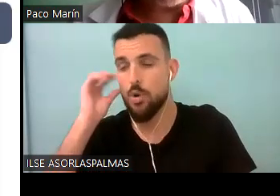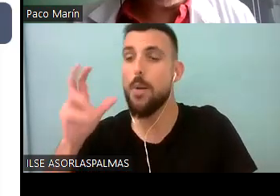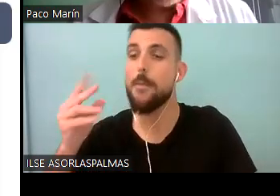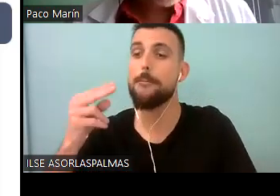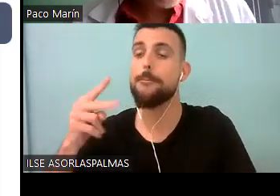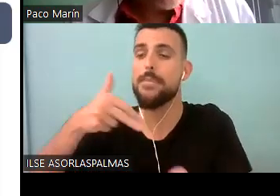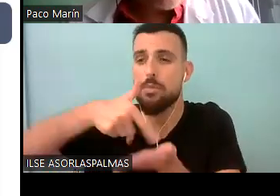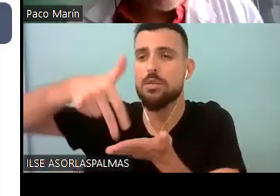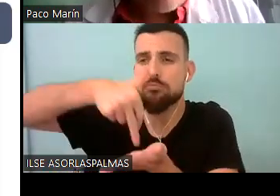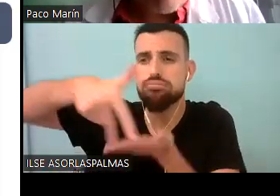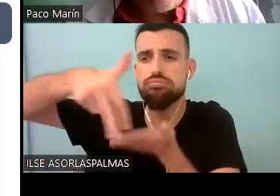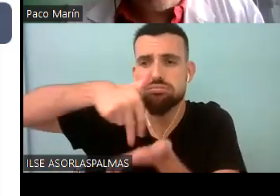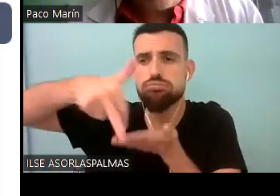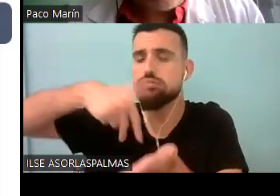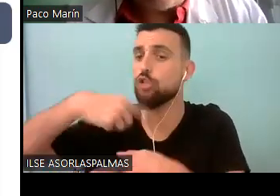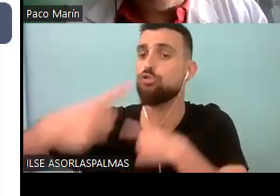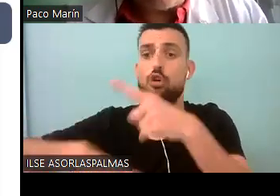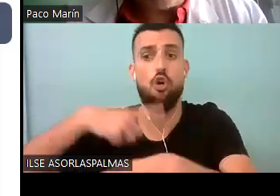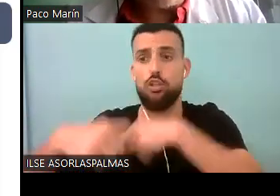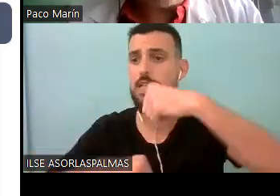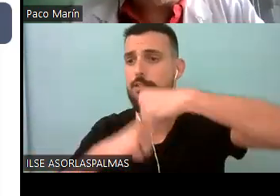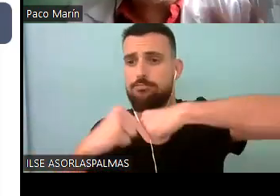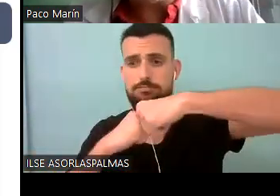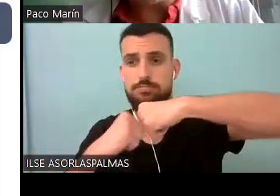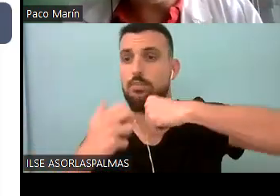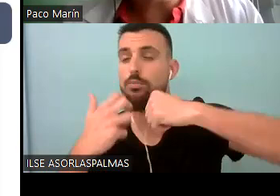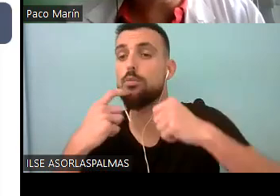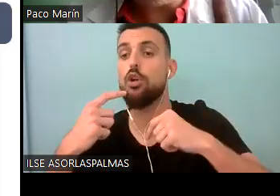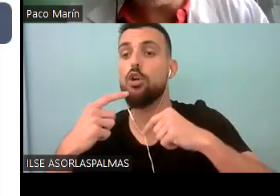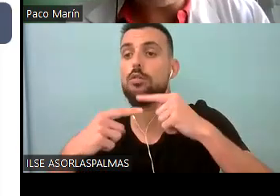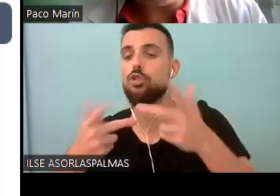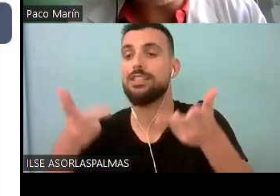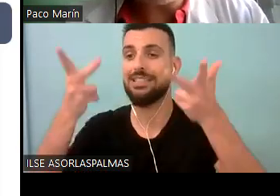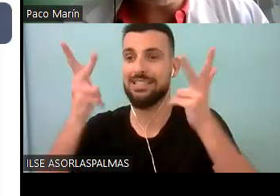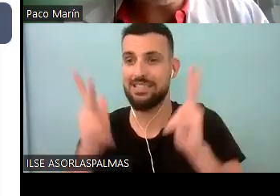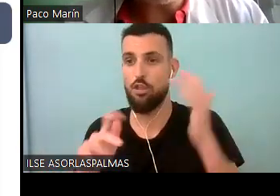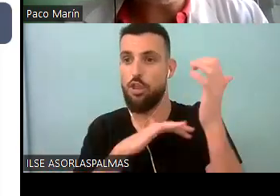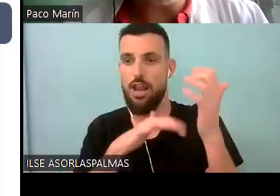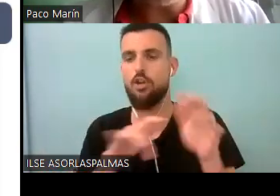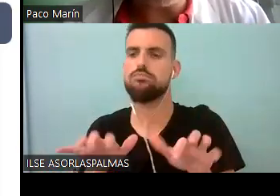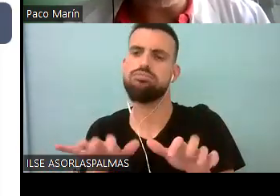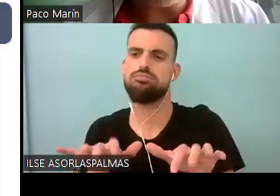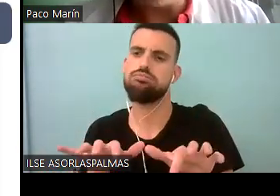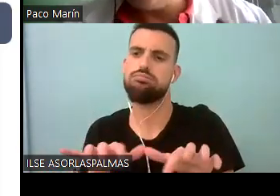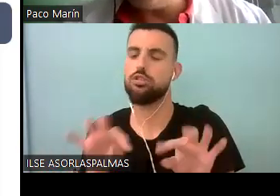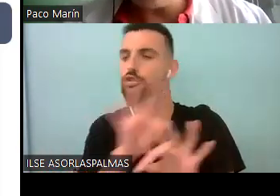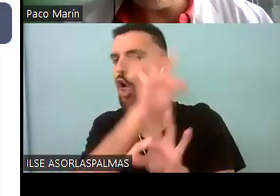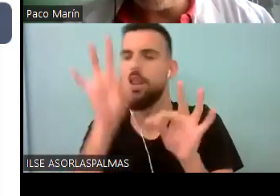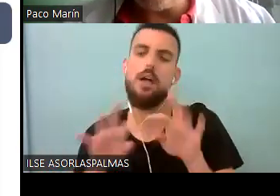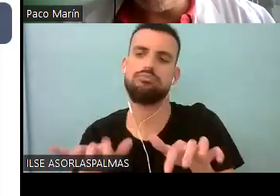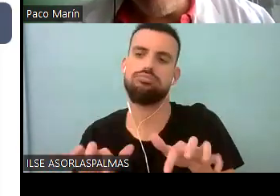mantenida. Es decir, yo en el trabajo tiro el ordenador, me levanto a explorar y demás, pero tiro el ordenador, estoy prácticamente todo el día con el ordenador.